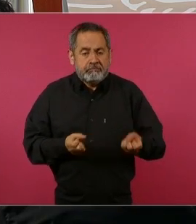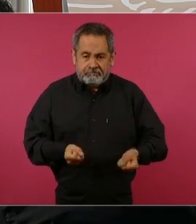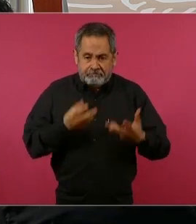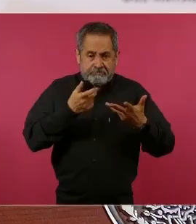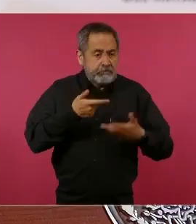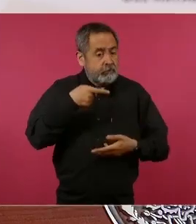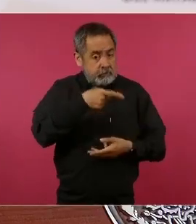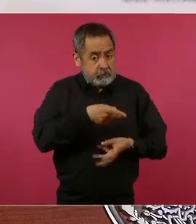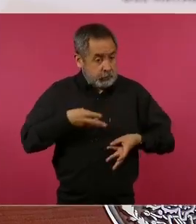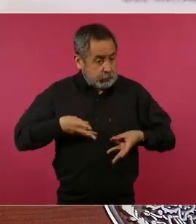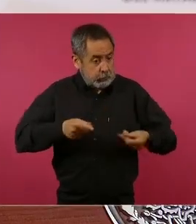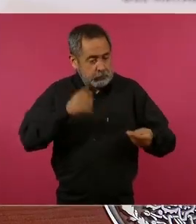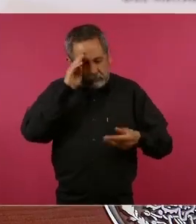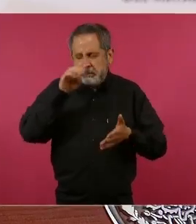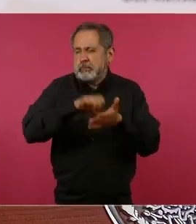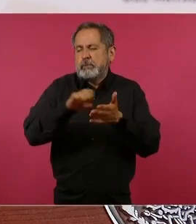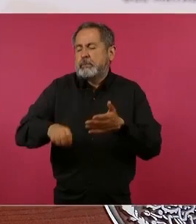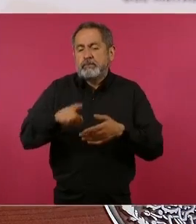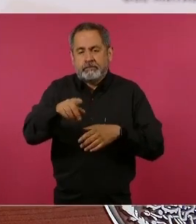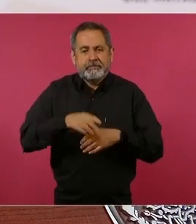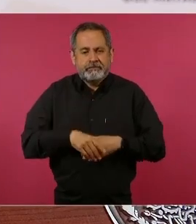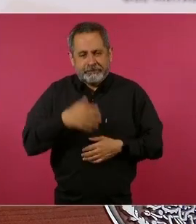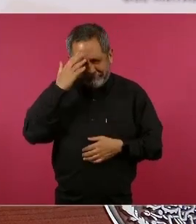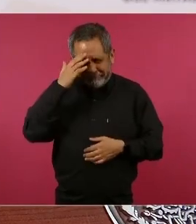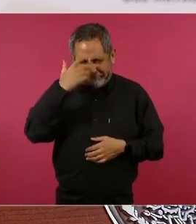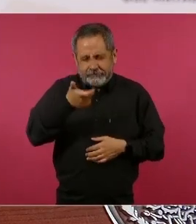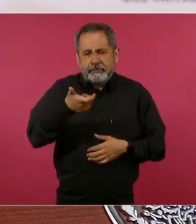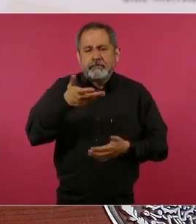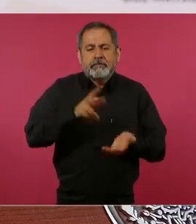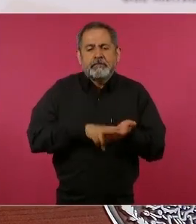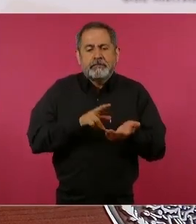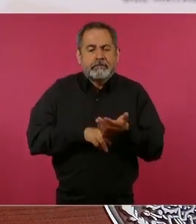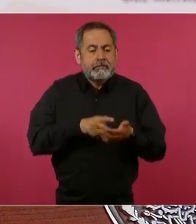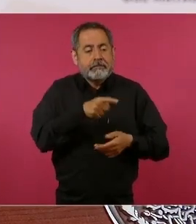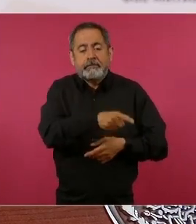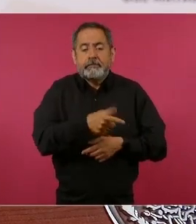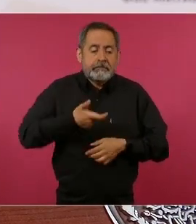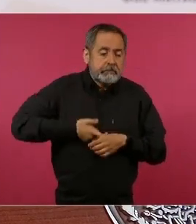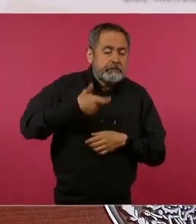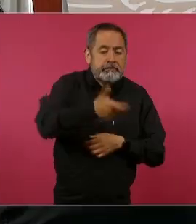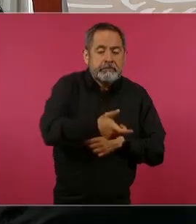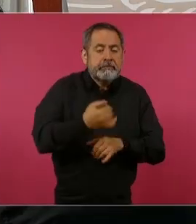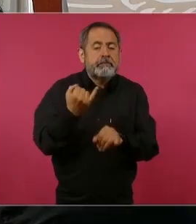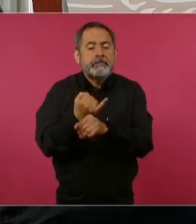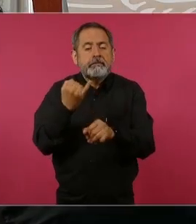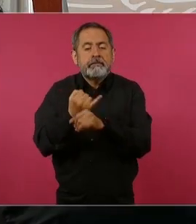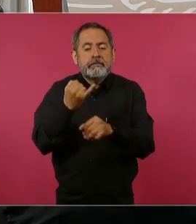¿Cuánto les costó, por ejemplo, la campaña en redes?